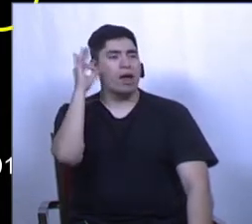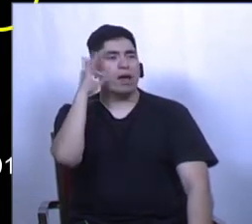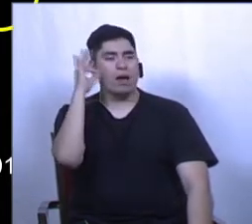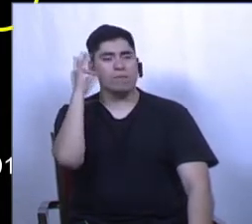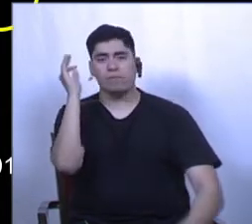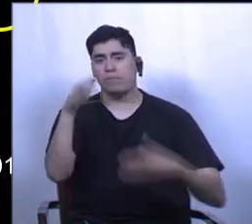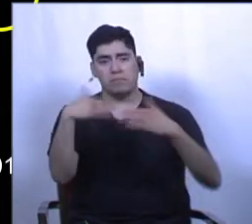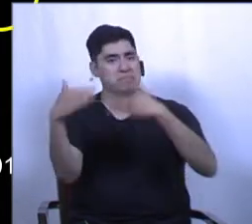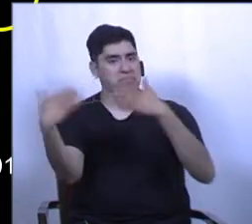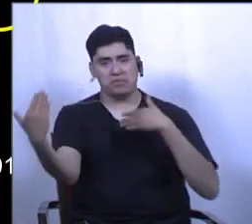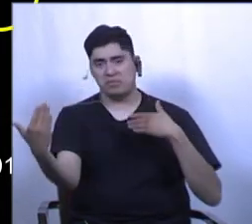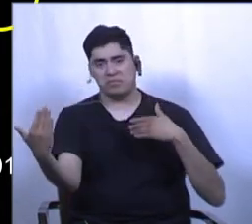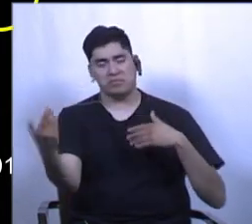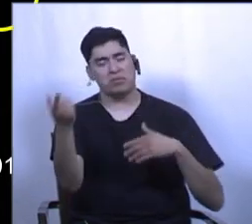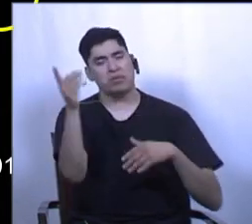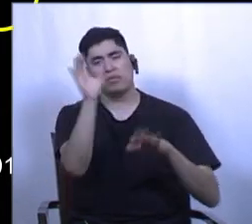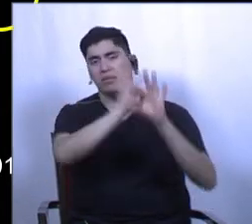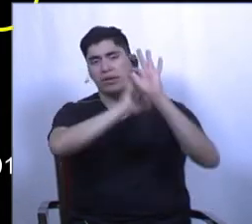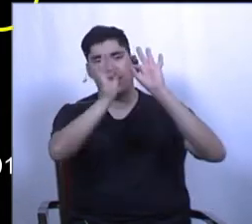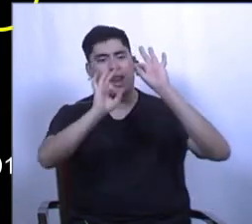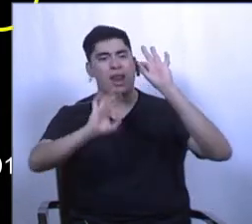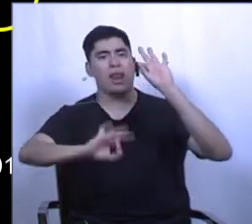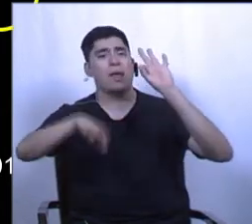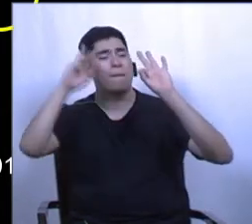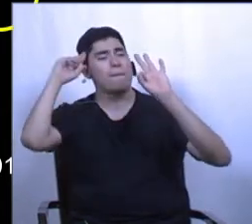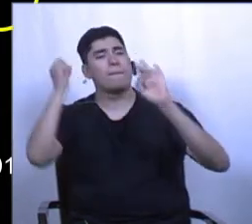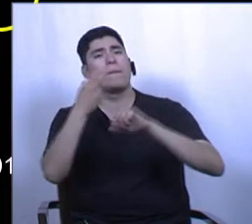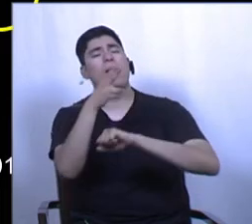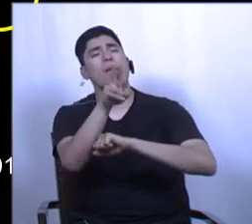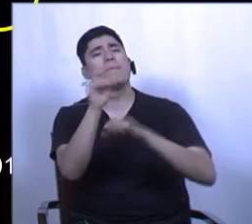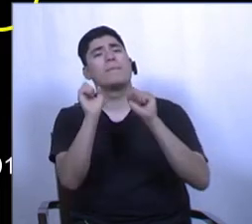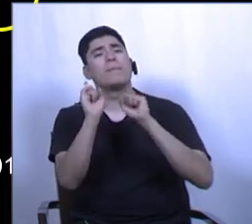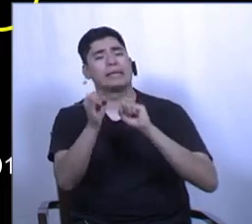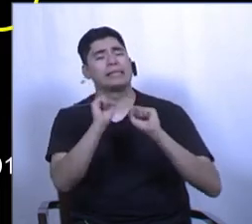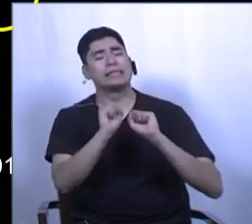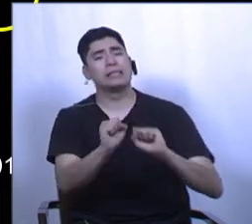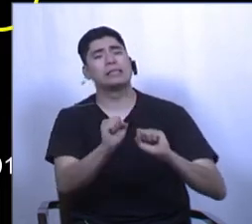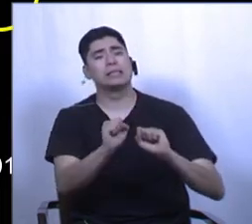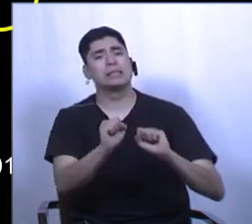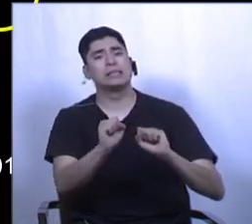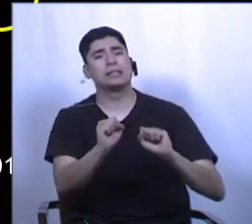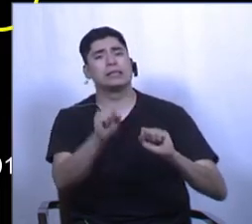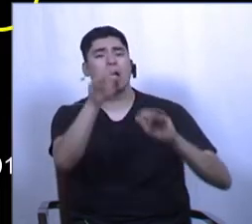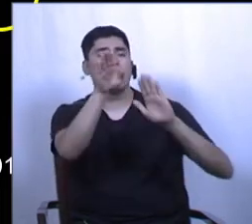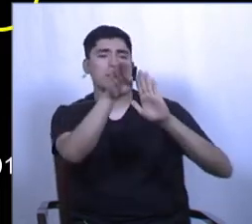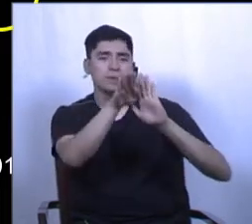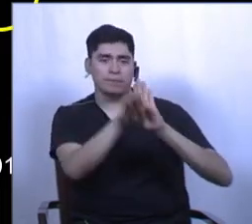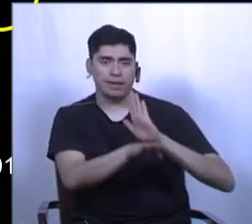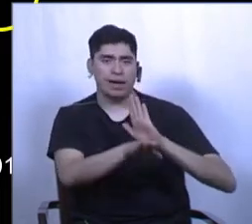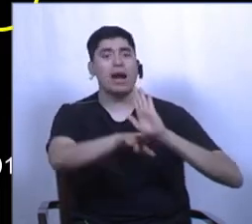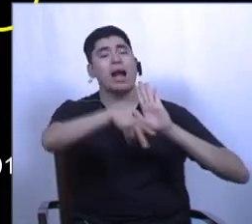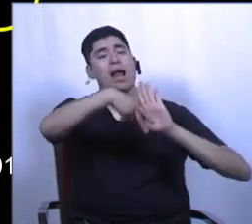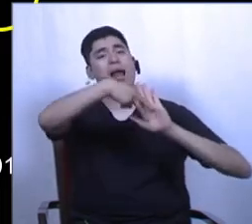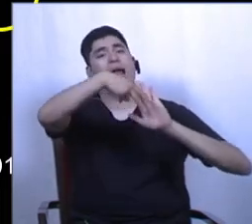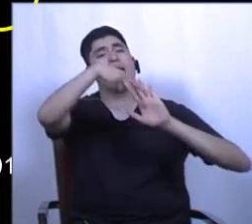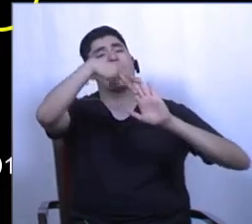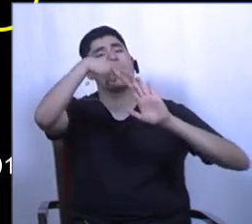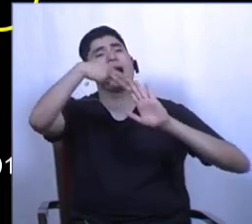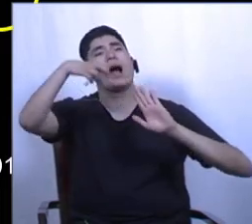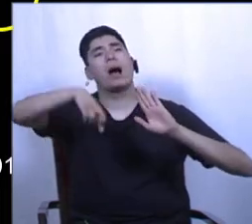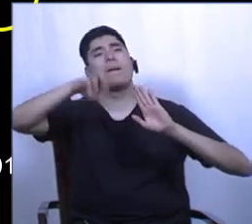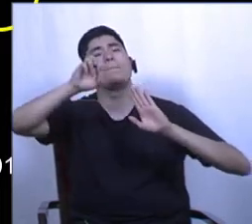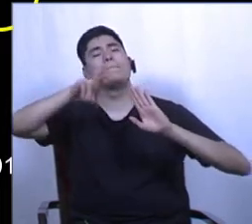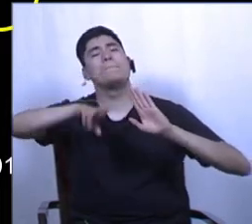manipulados genéticamente como experimento para ver si podemos bajar el nivel de de PERK con